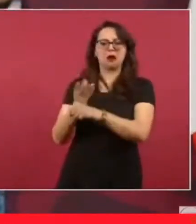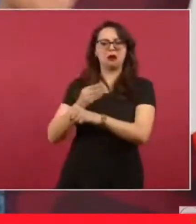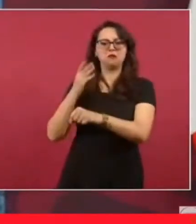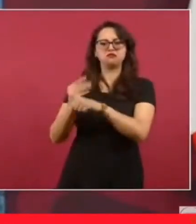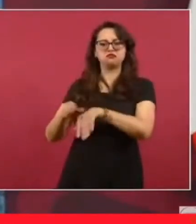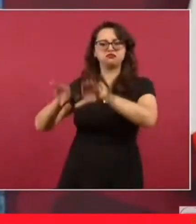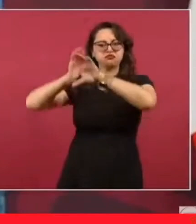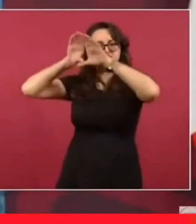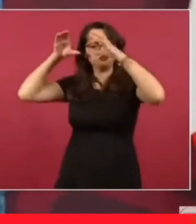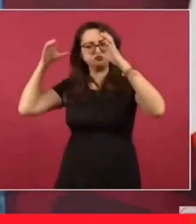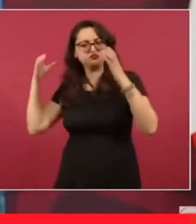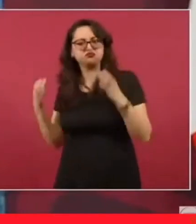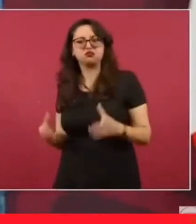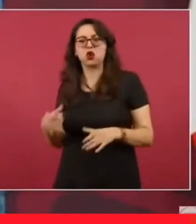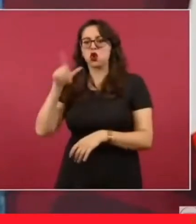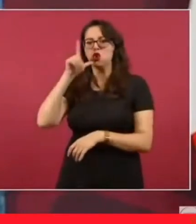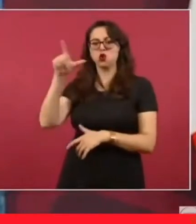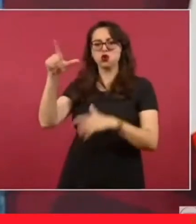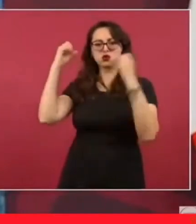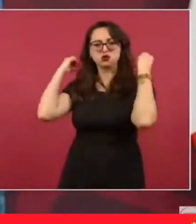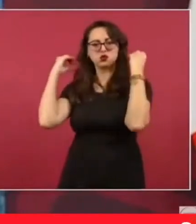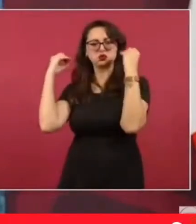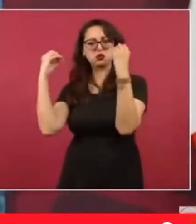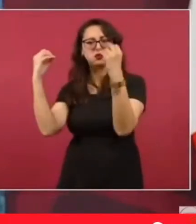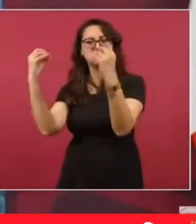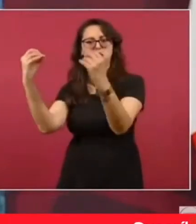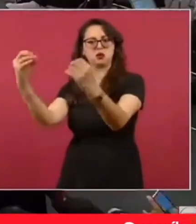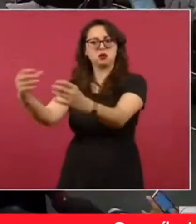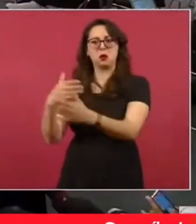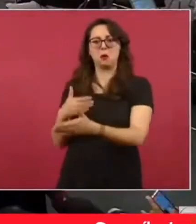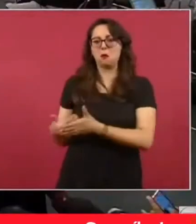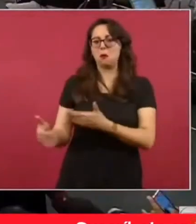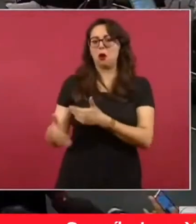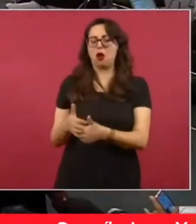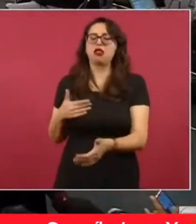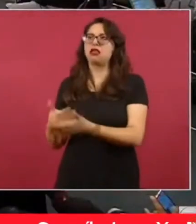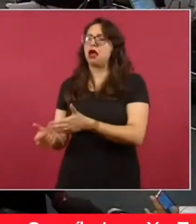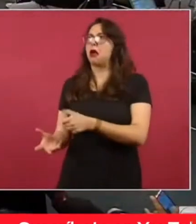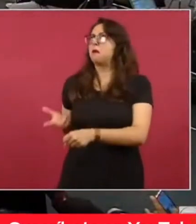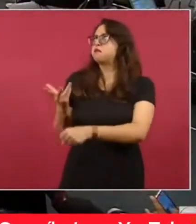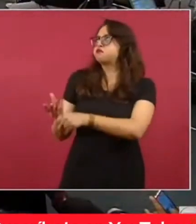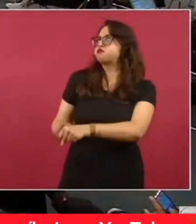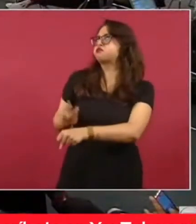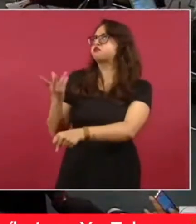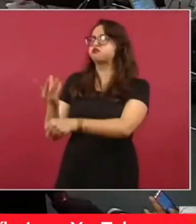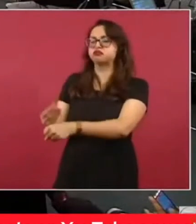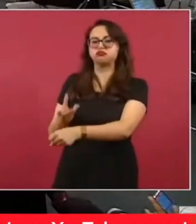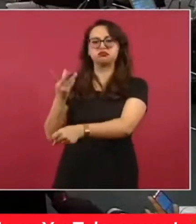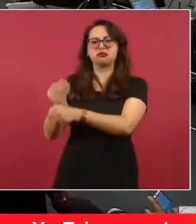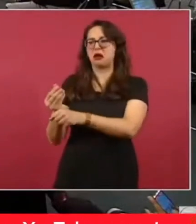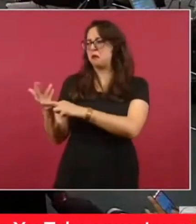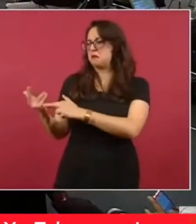dijeron nada esos de Xcaret hasta este construyeron